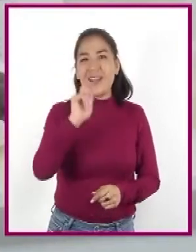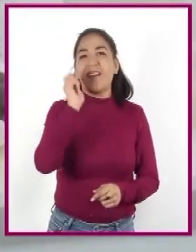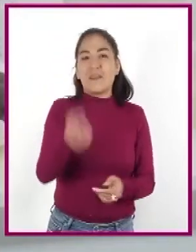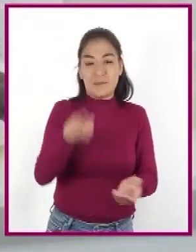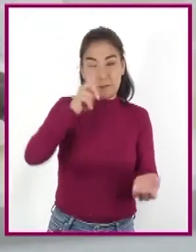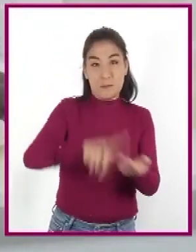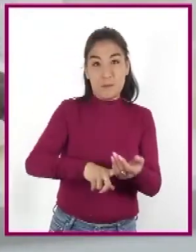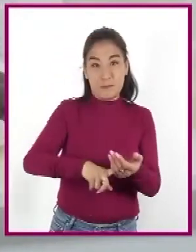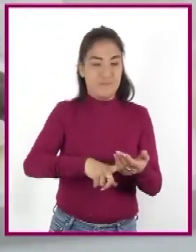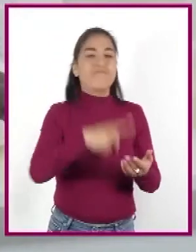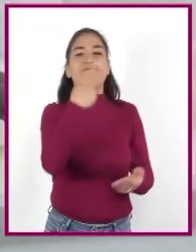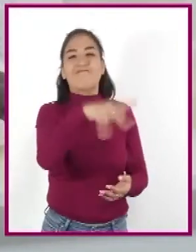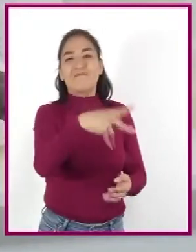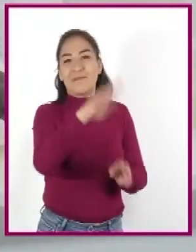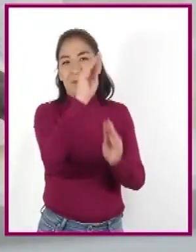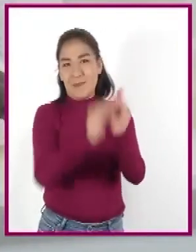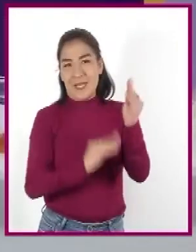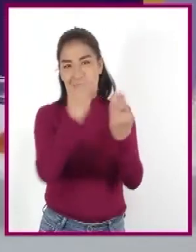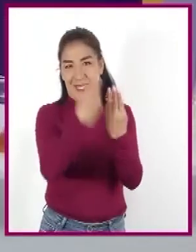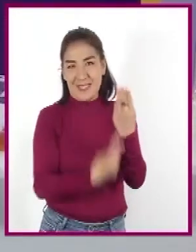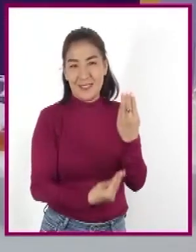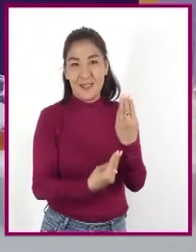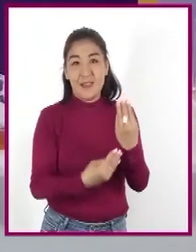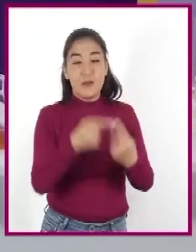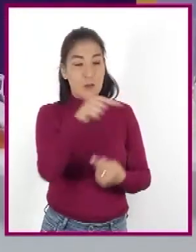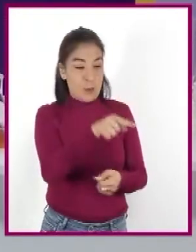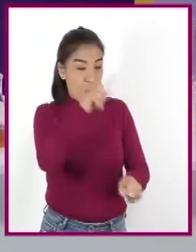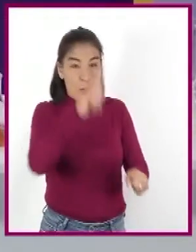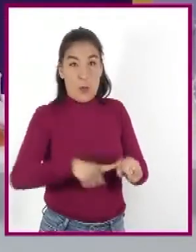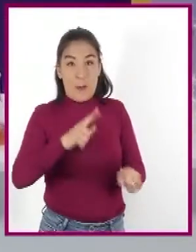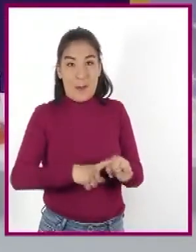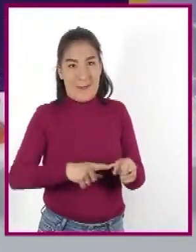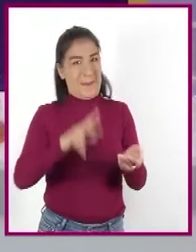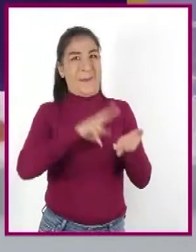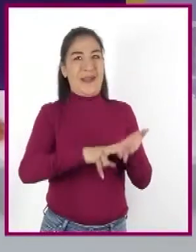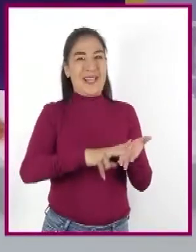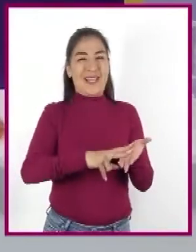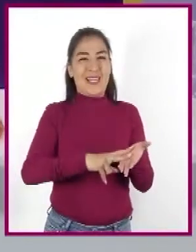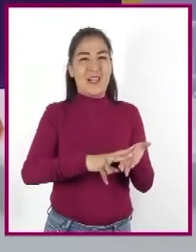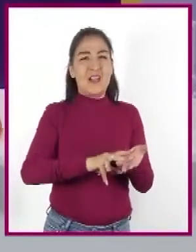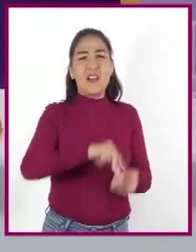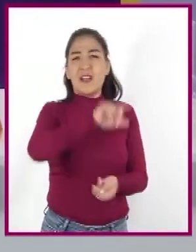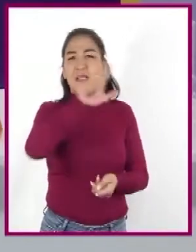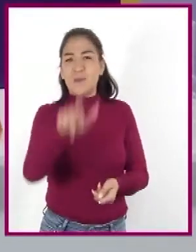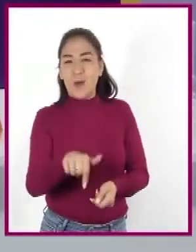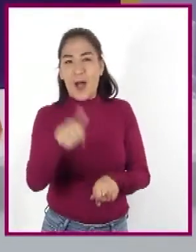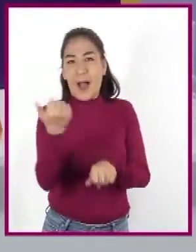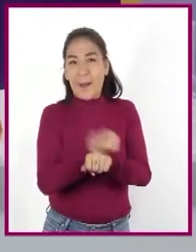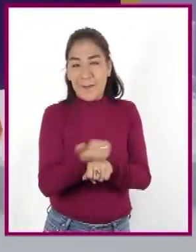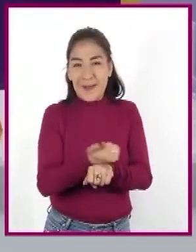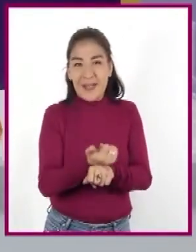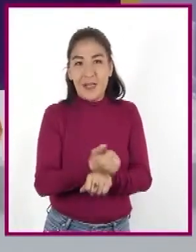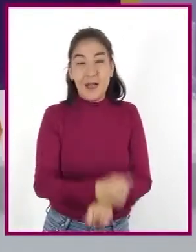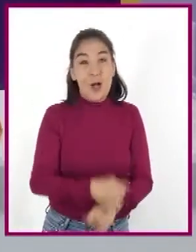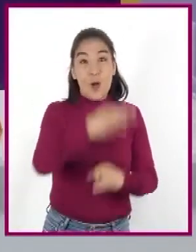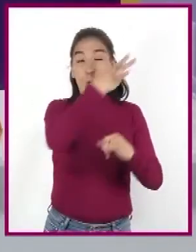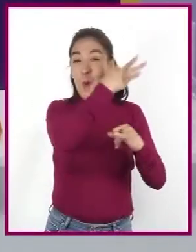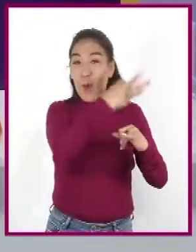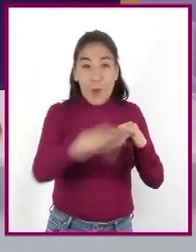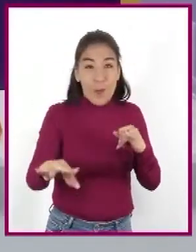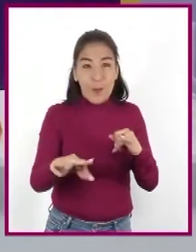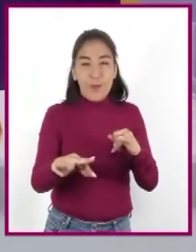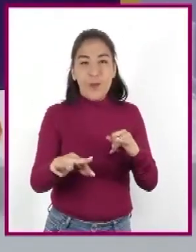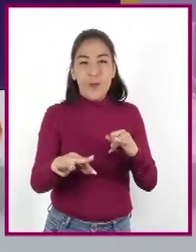el plátano, donde inicialmente su color es verde, después amarillo y